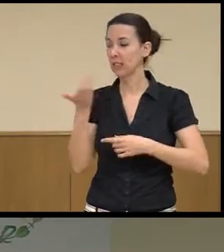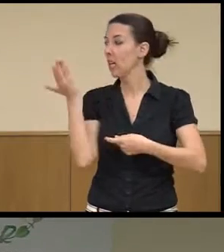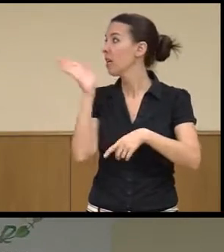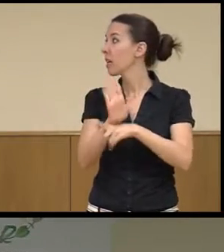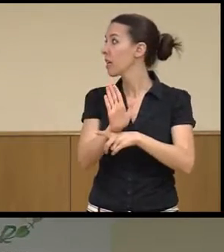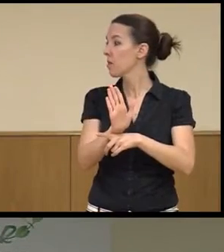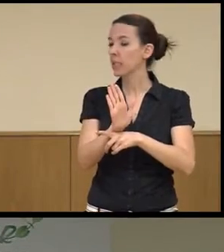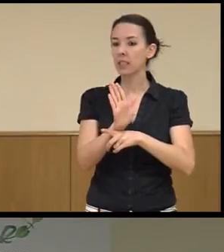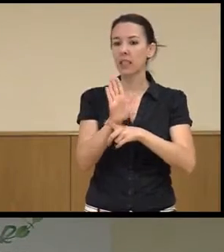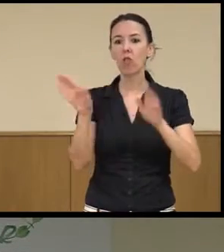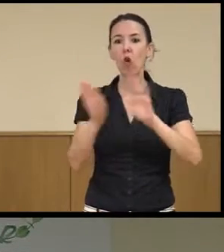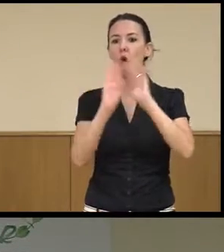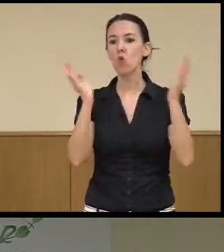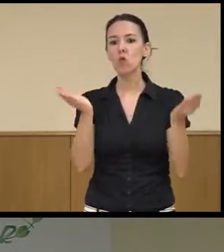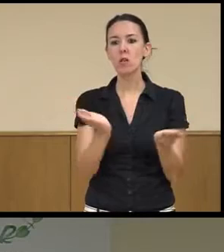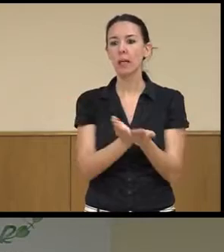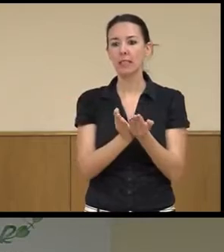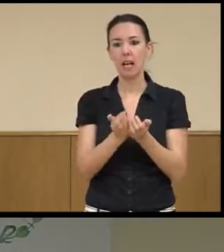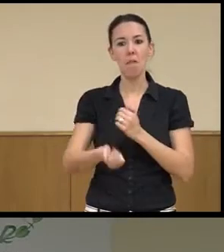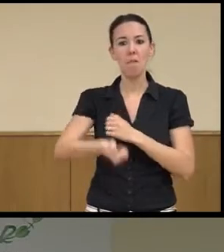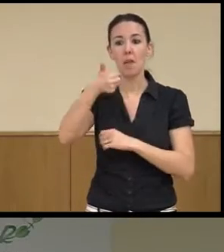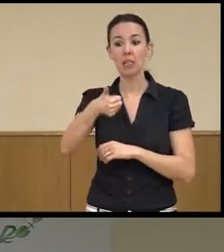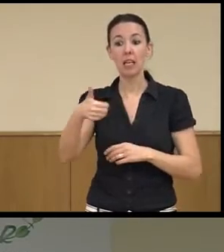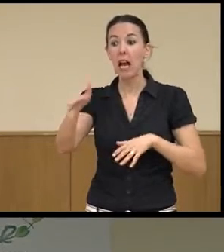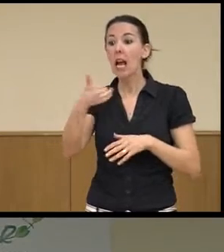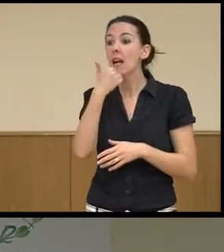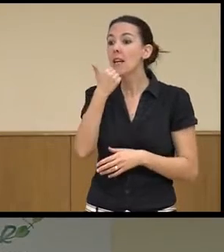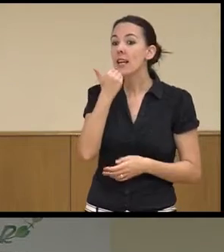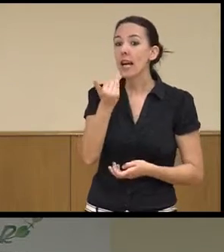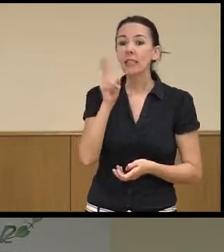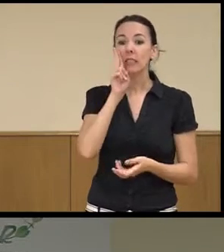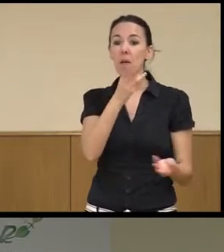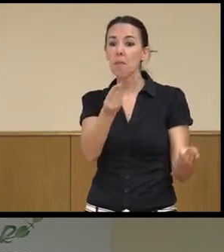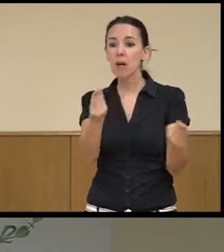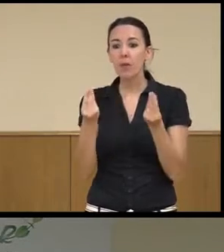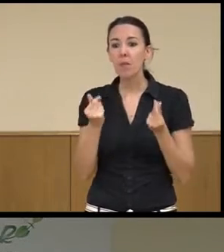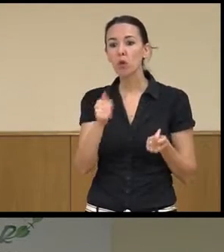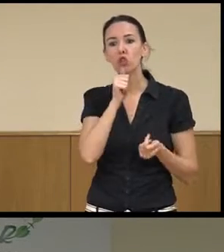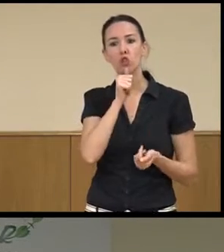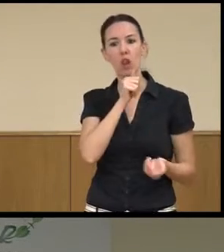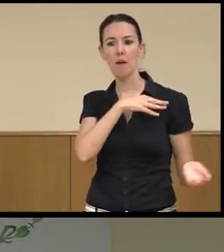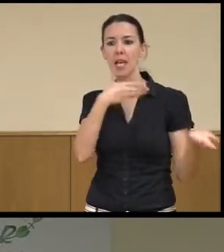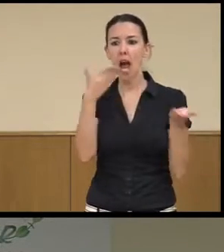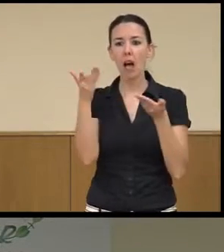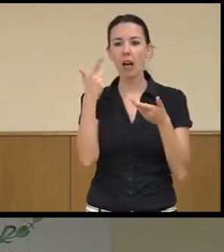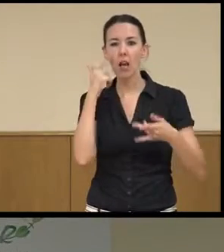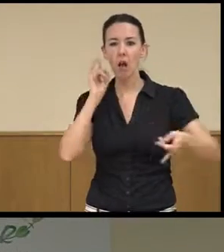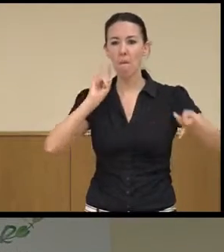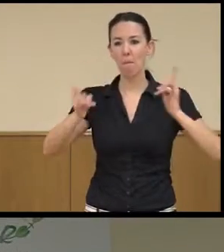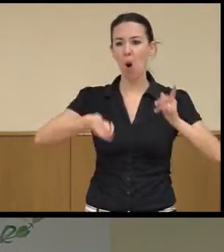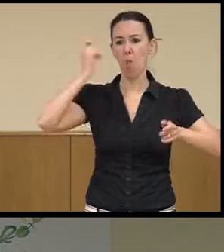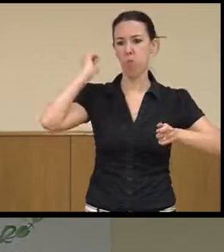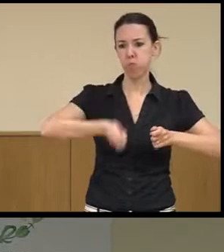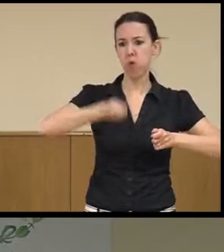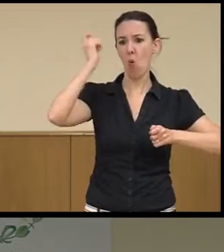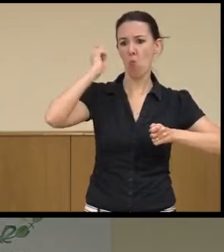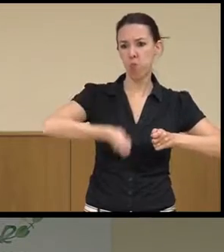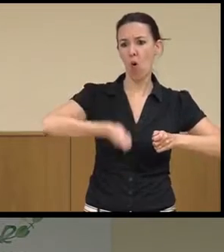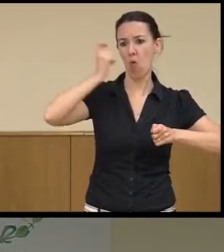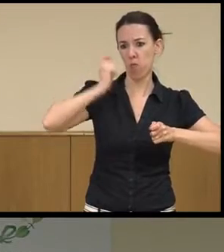representada con la más universal de las fraguas, en la que casi percibimos cómo aún perdura en el aire el eco del golpeteo alternativo